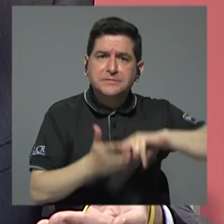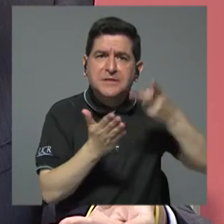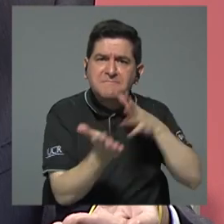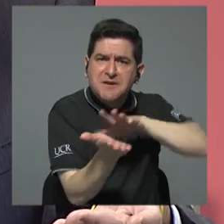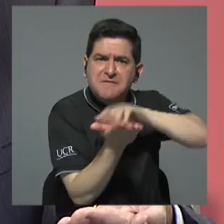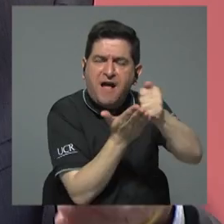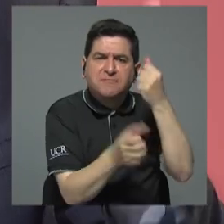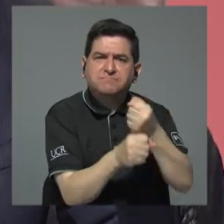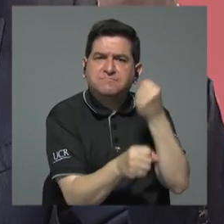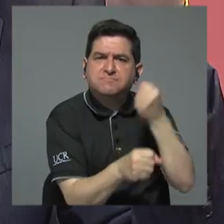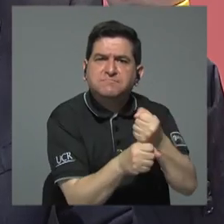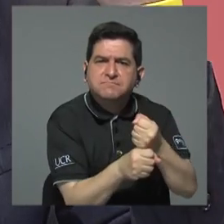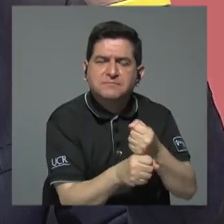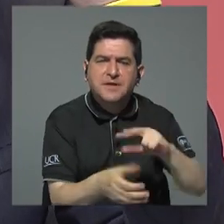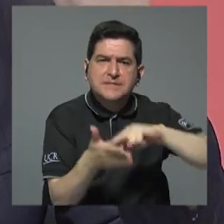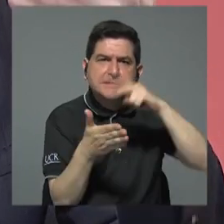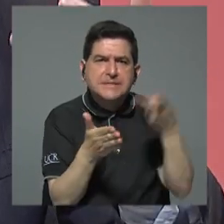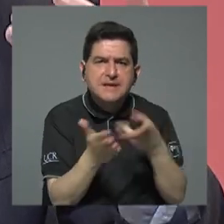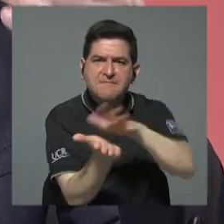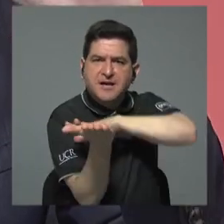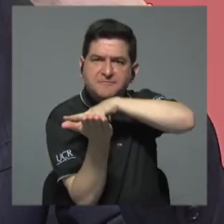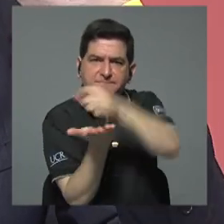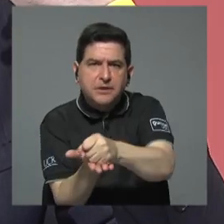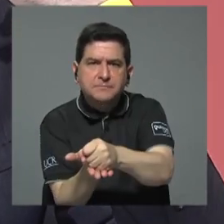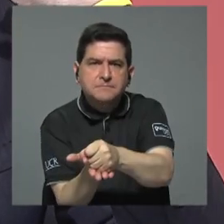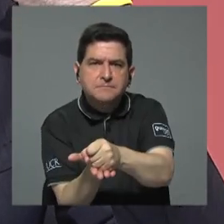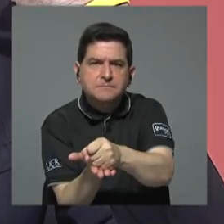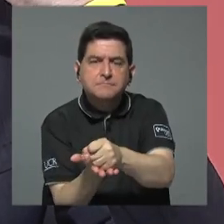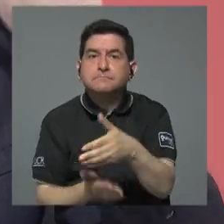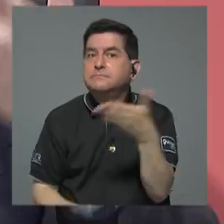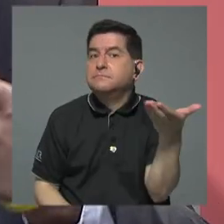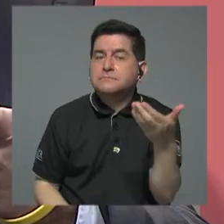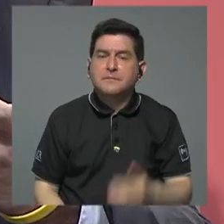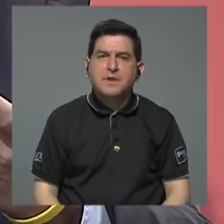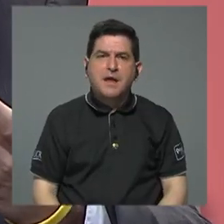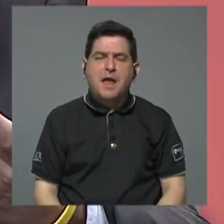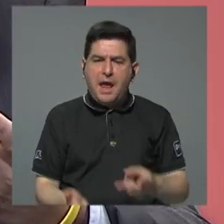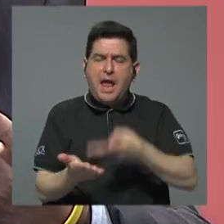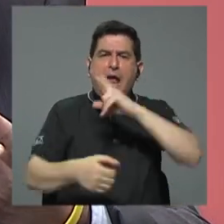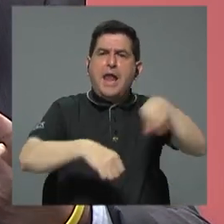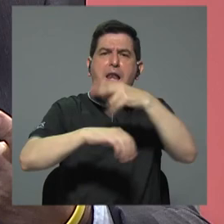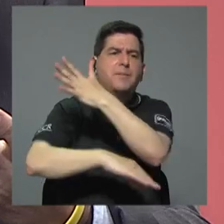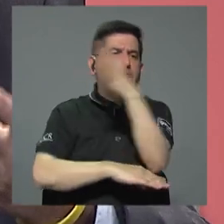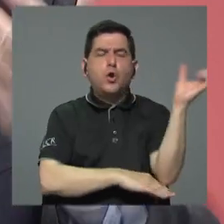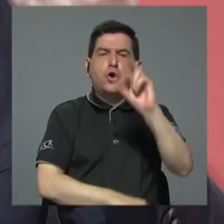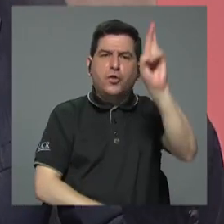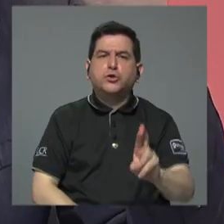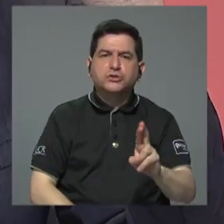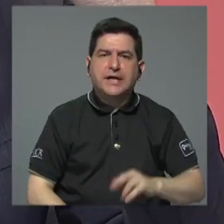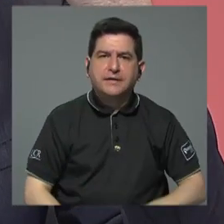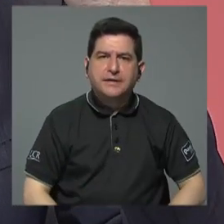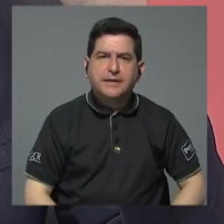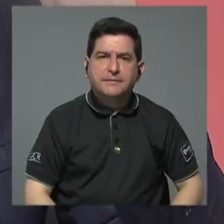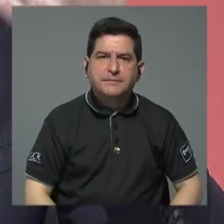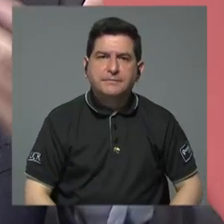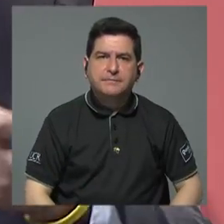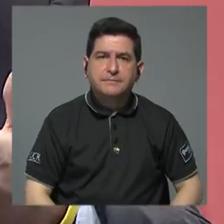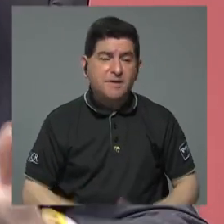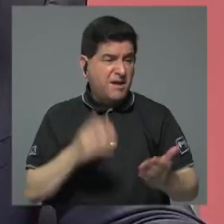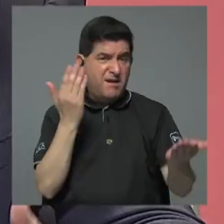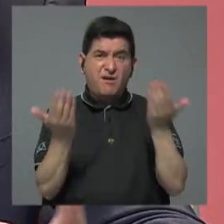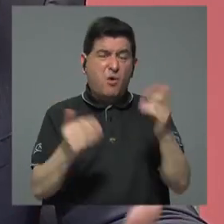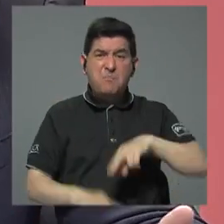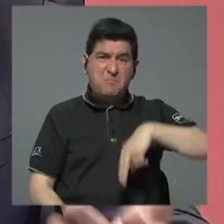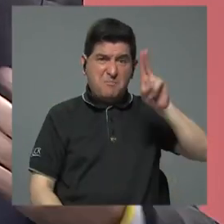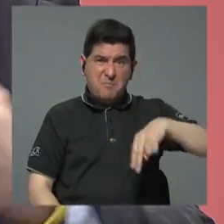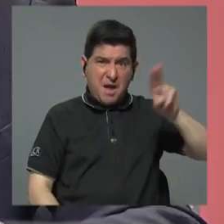destruir empleos, implica destruir las riquezas naturales que tiene Costa Rica. La comparación con